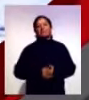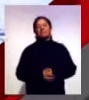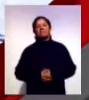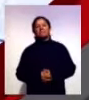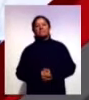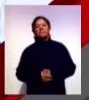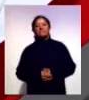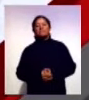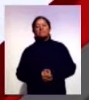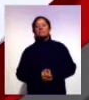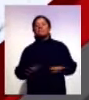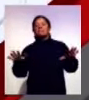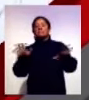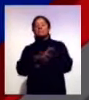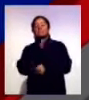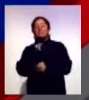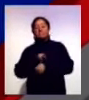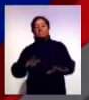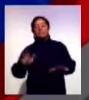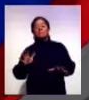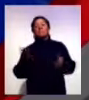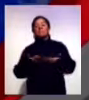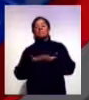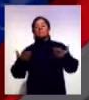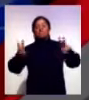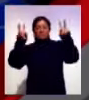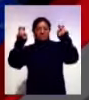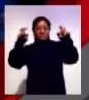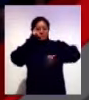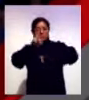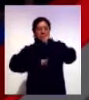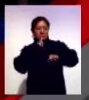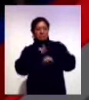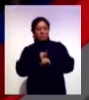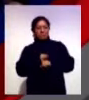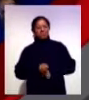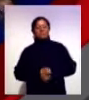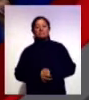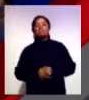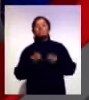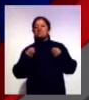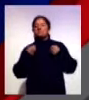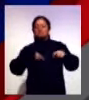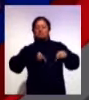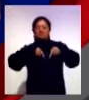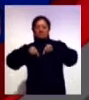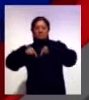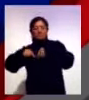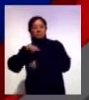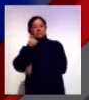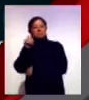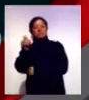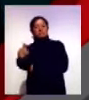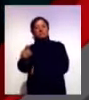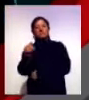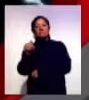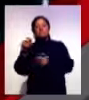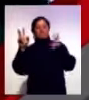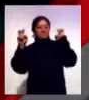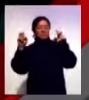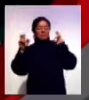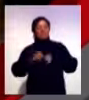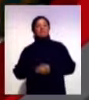Bueno, pues cambiamos de información y vamos a temas internacionales. Sin duda, a pesar de que hay mucho fútbol y otros temas, bueno, aquí en México, pues vamos a cerrar con